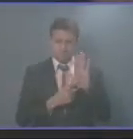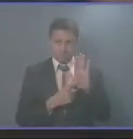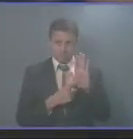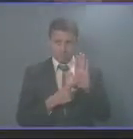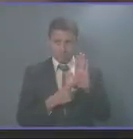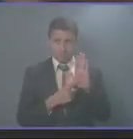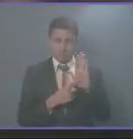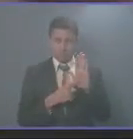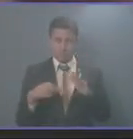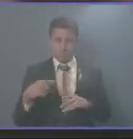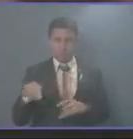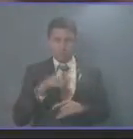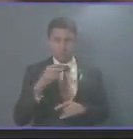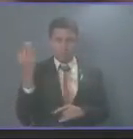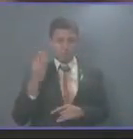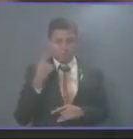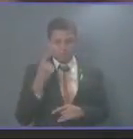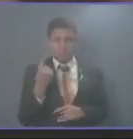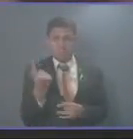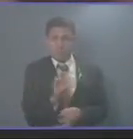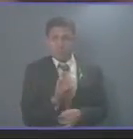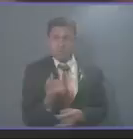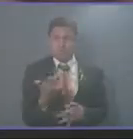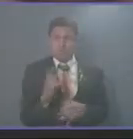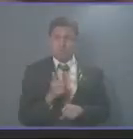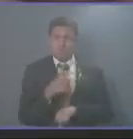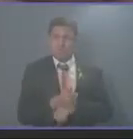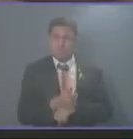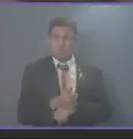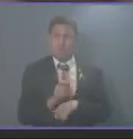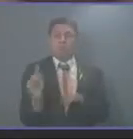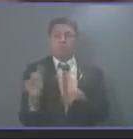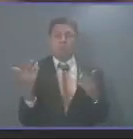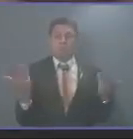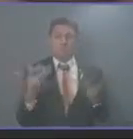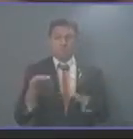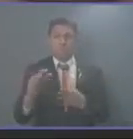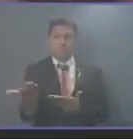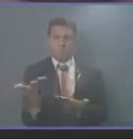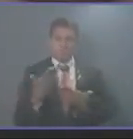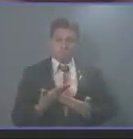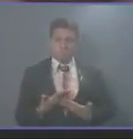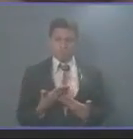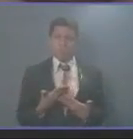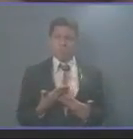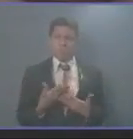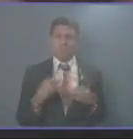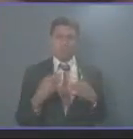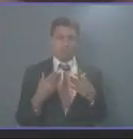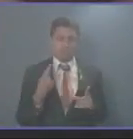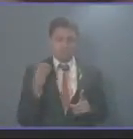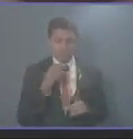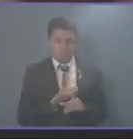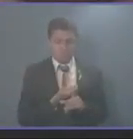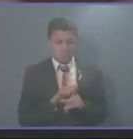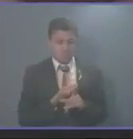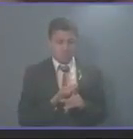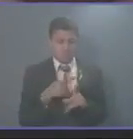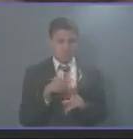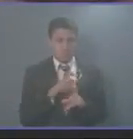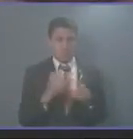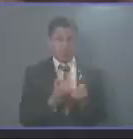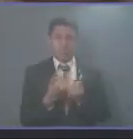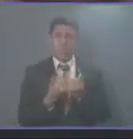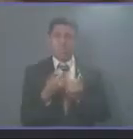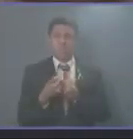otorgarse cuando, tratándose de personas extranjeras, los hechos que se pretendan galardonar constituyan un